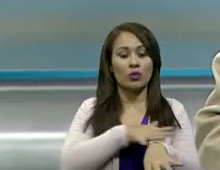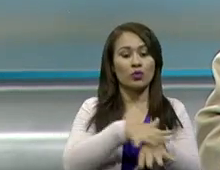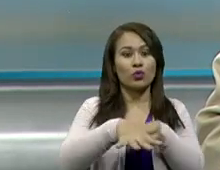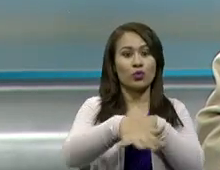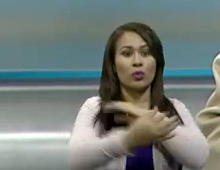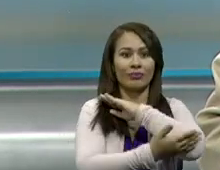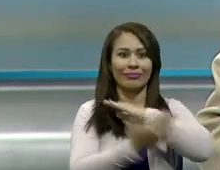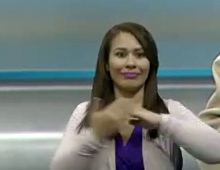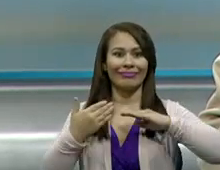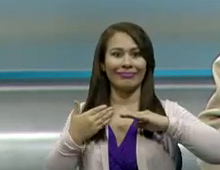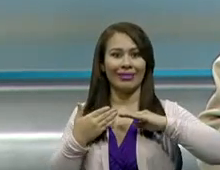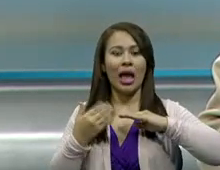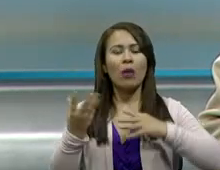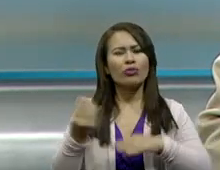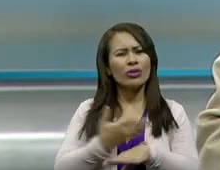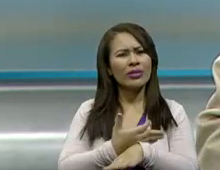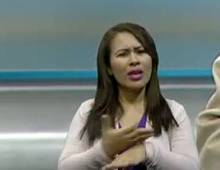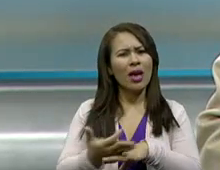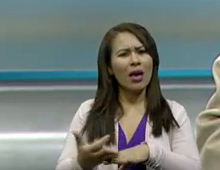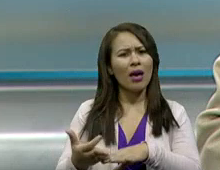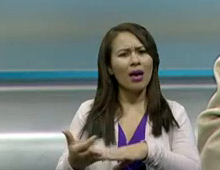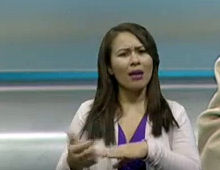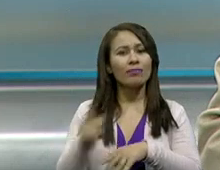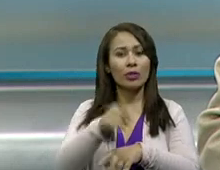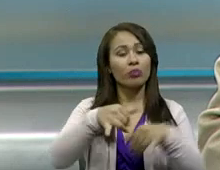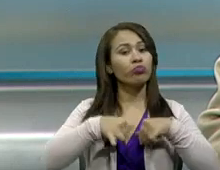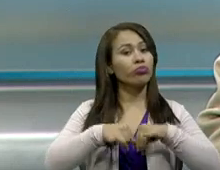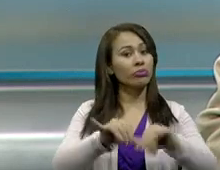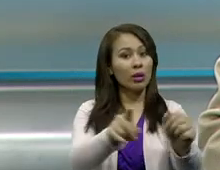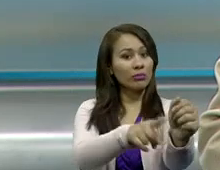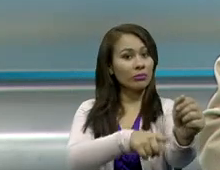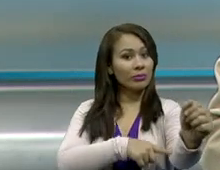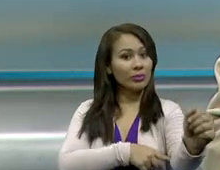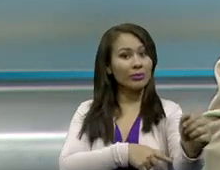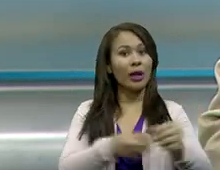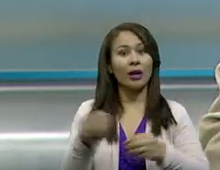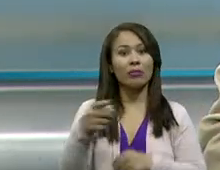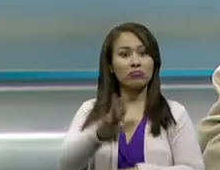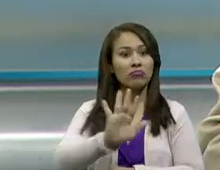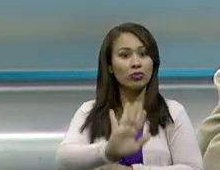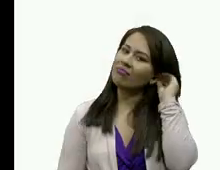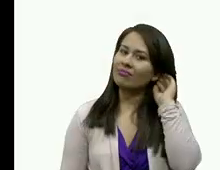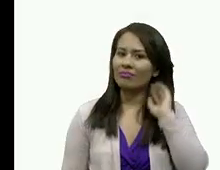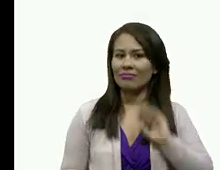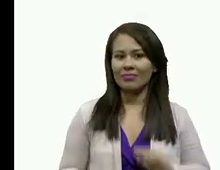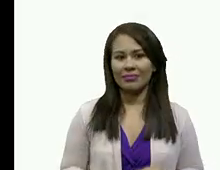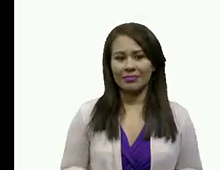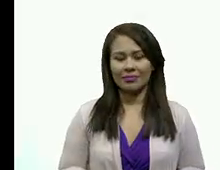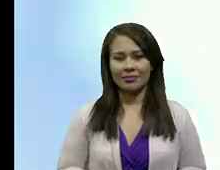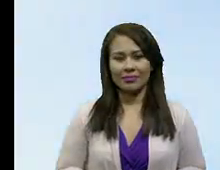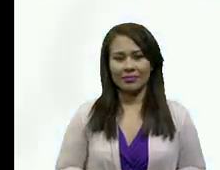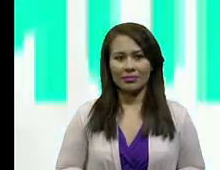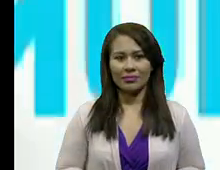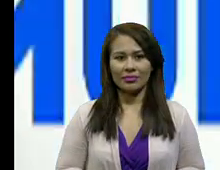Pese al paso del tiempo, se mantienen con sus tradiciones y costumbres.